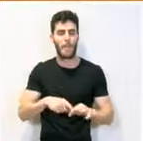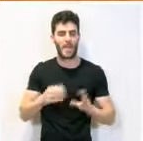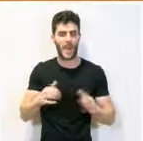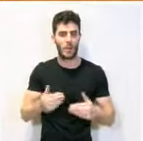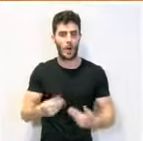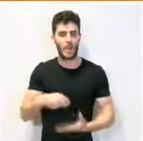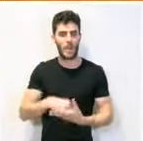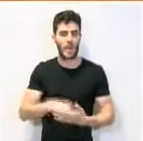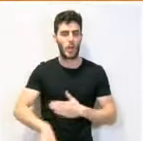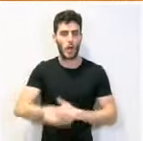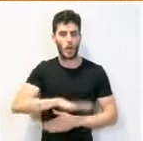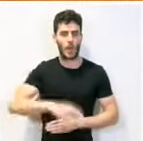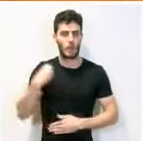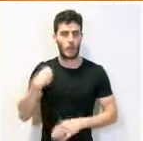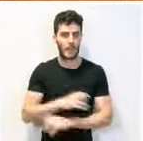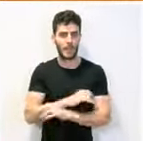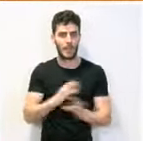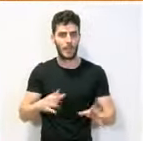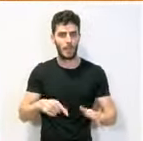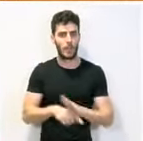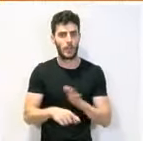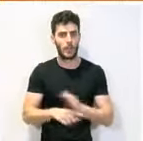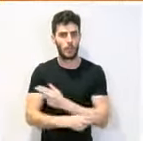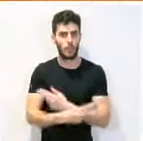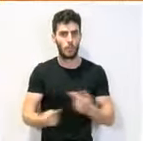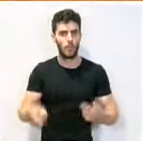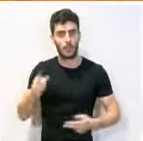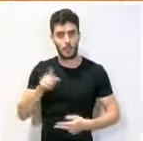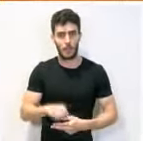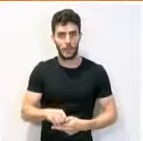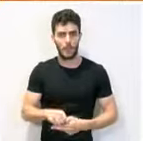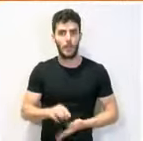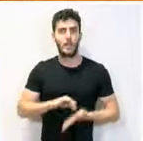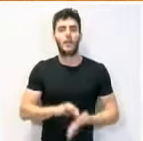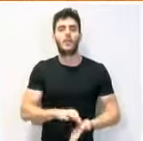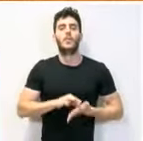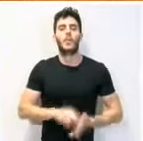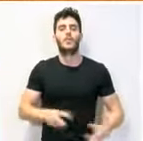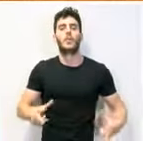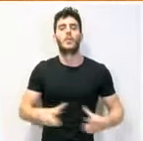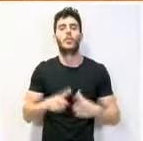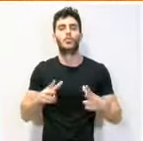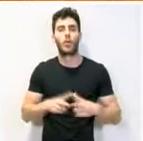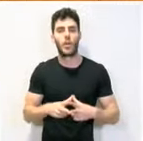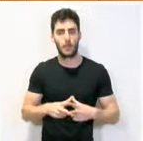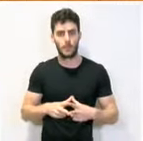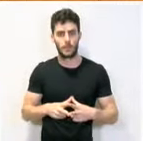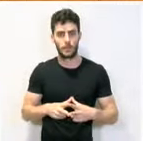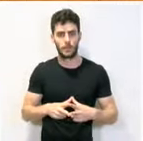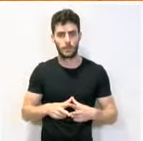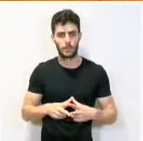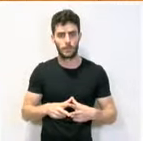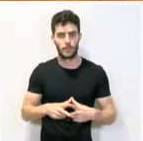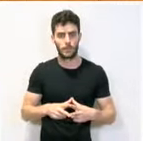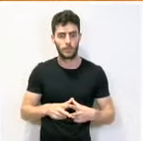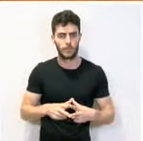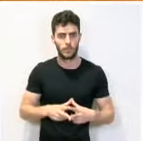esos lugares. Y, como no, la gestión pública también de los servicios sociales tiene que ser